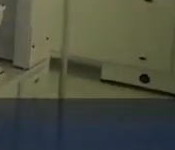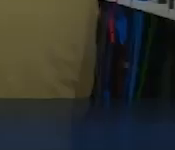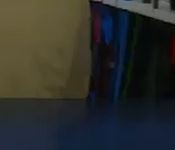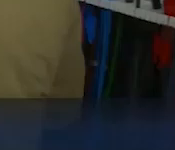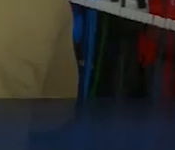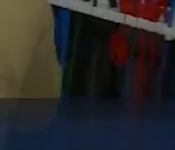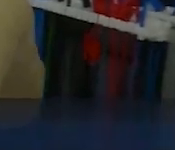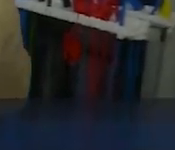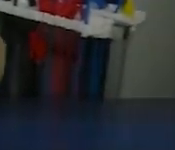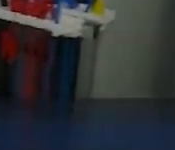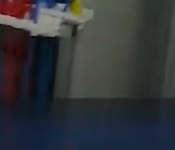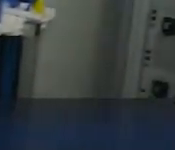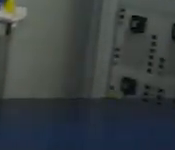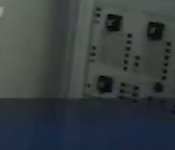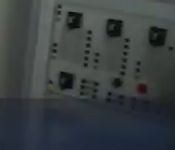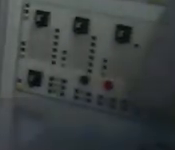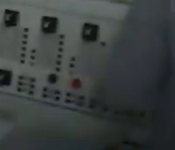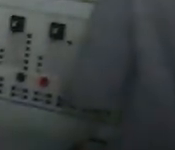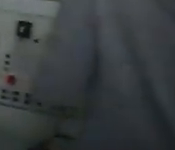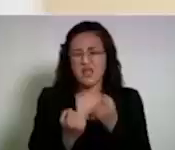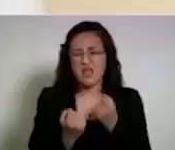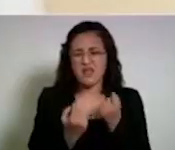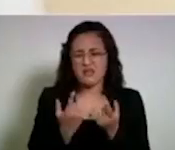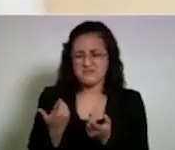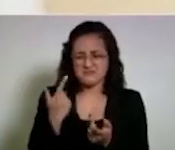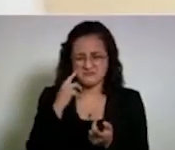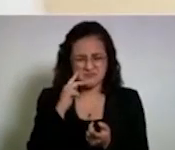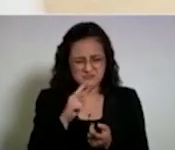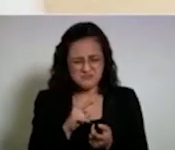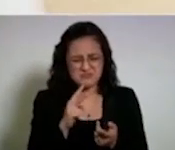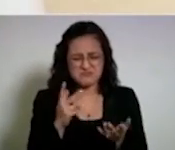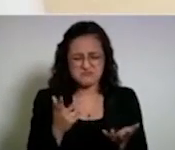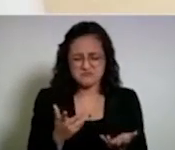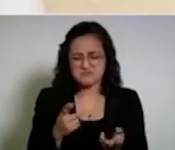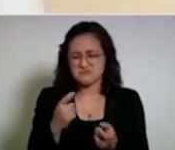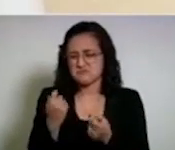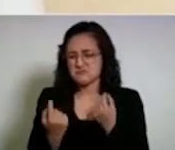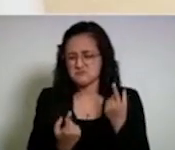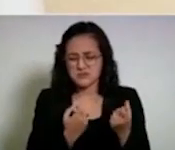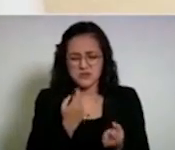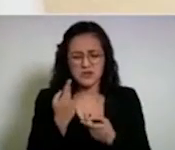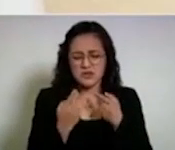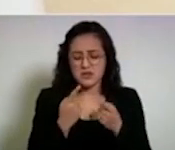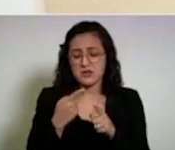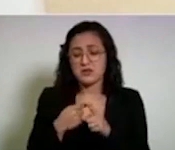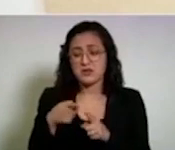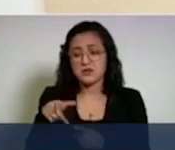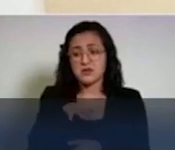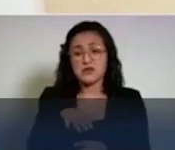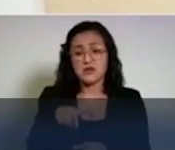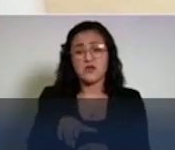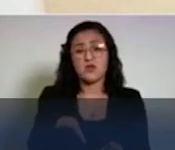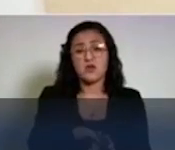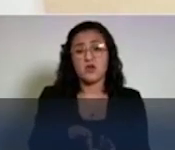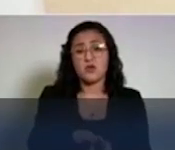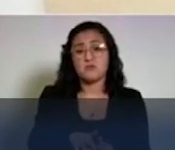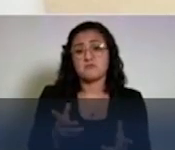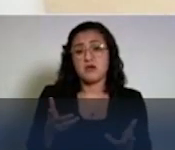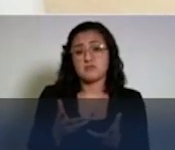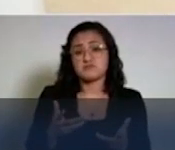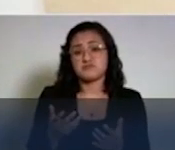lesionen las finanzas del estado fue una ficción la que se construyó ahí